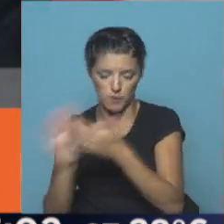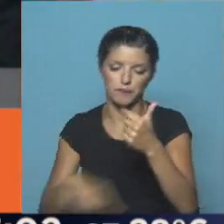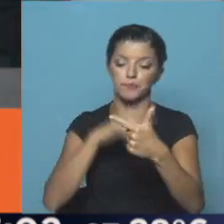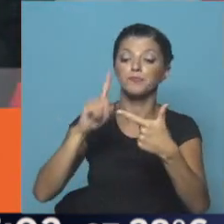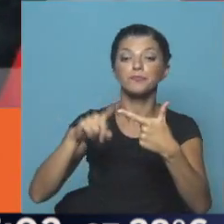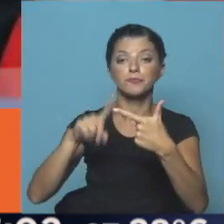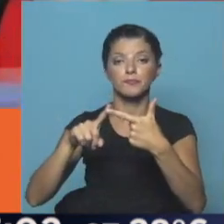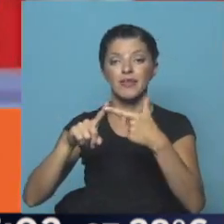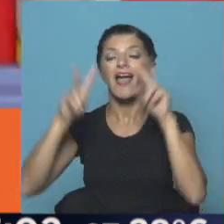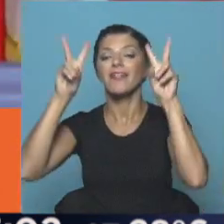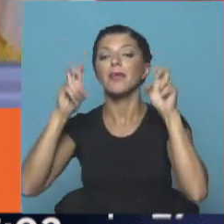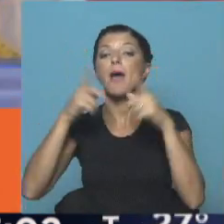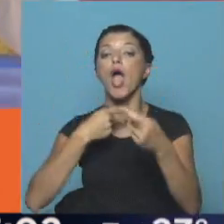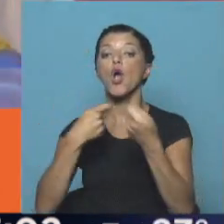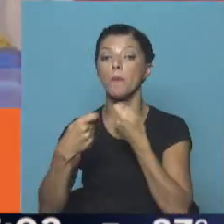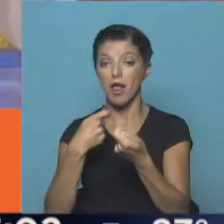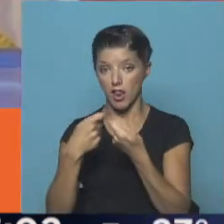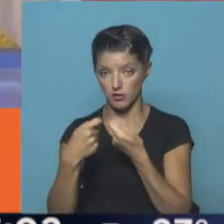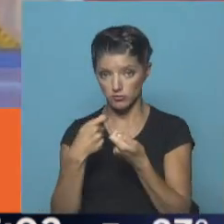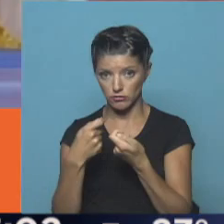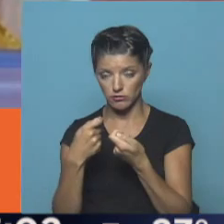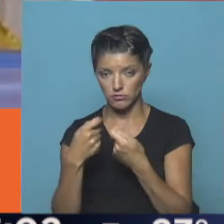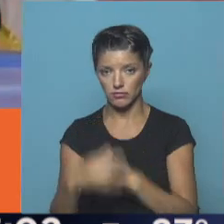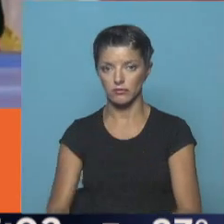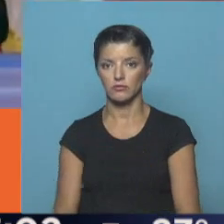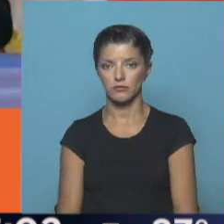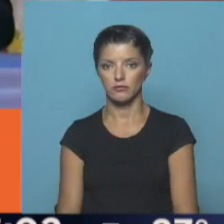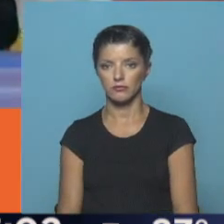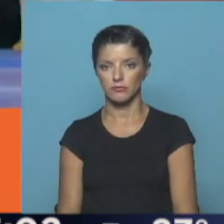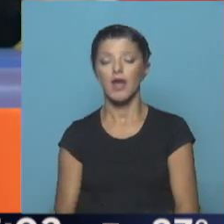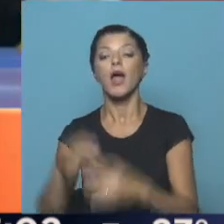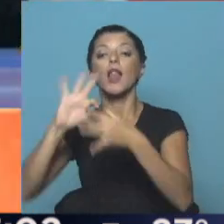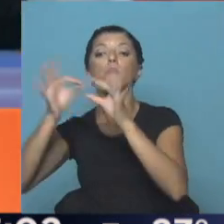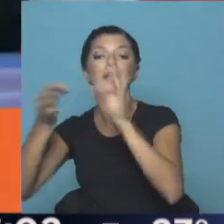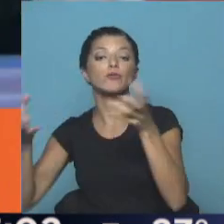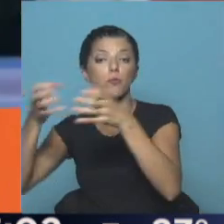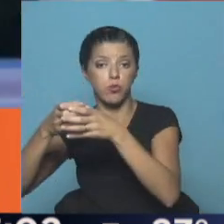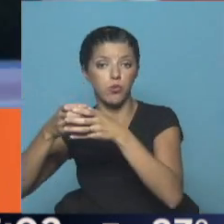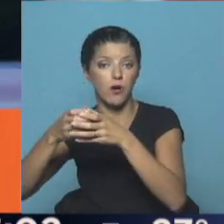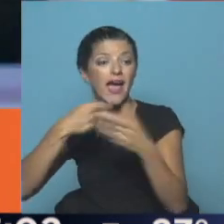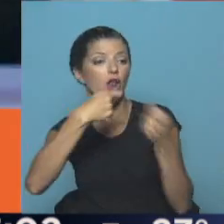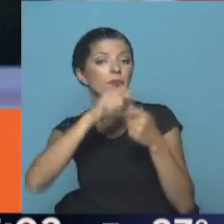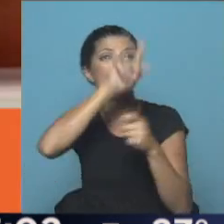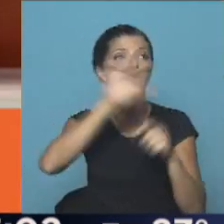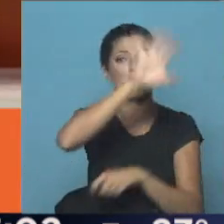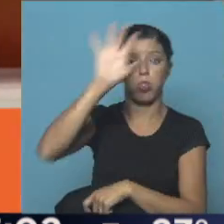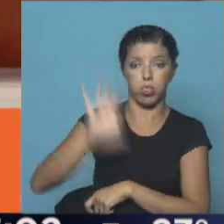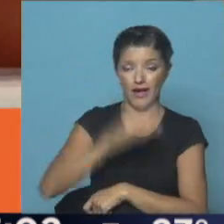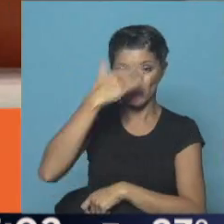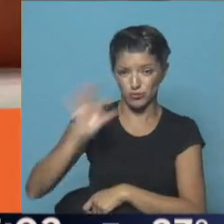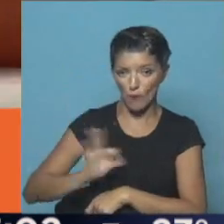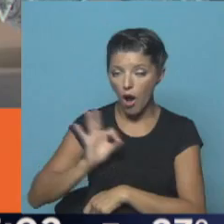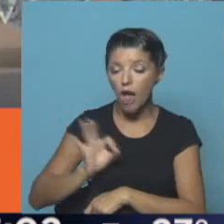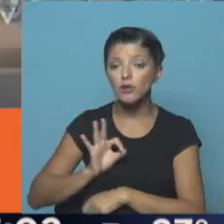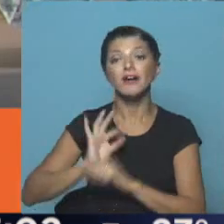es la cuestión comercial, la cuestión de participación de la Unión Europea en otras regiones en las cuales en los últimos años también